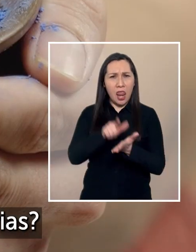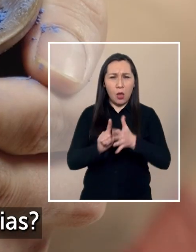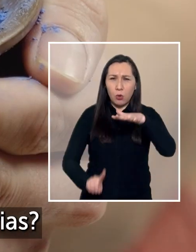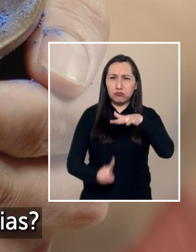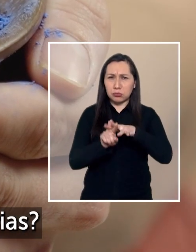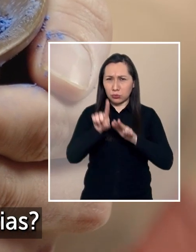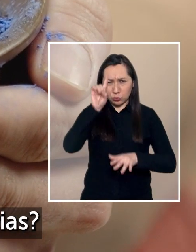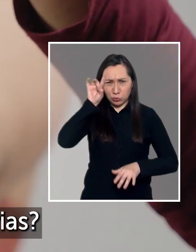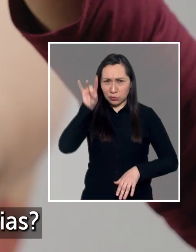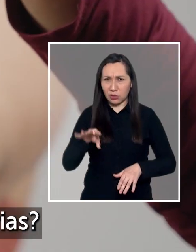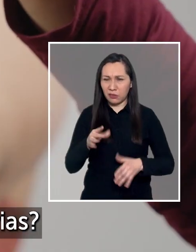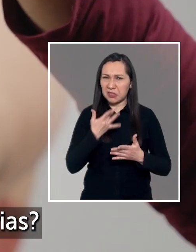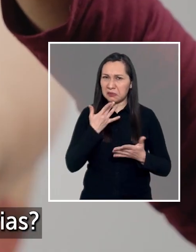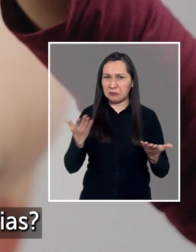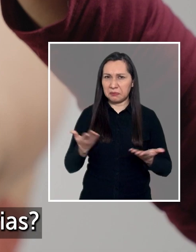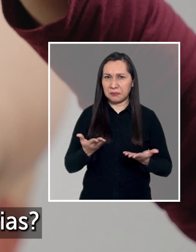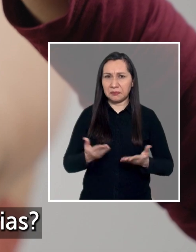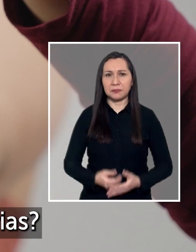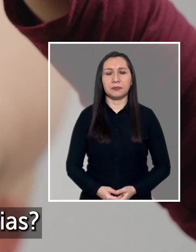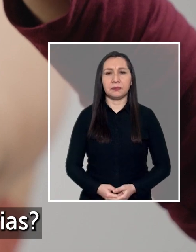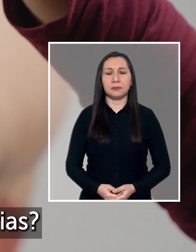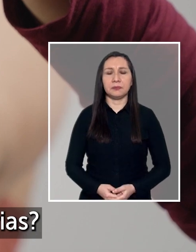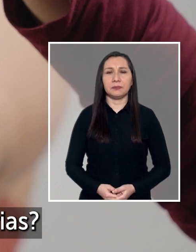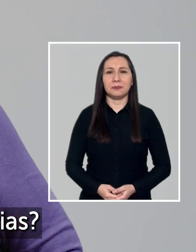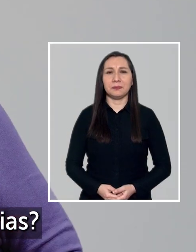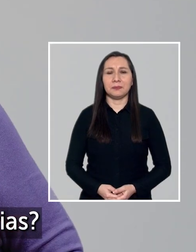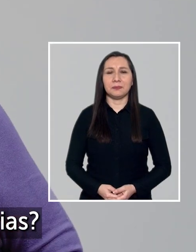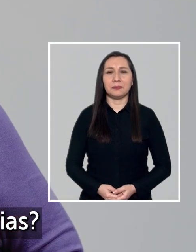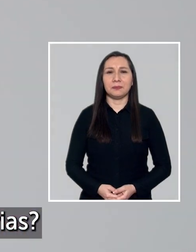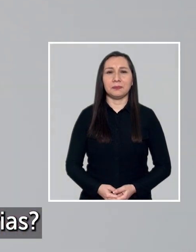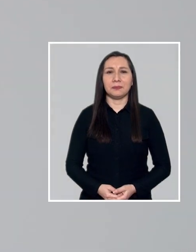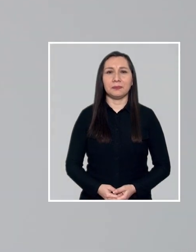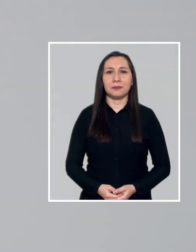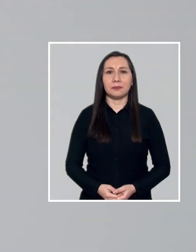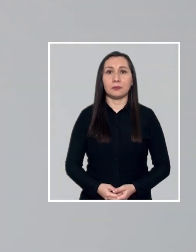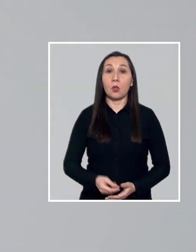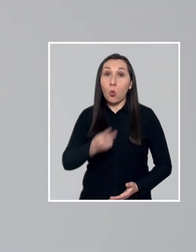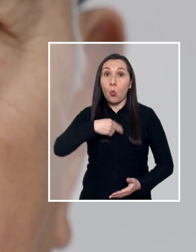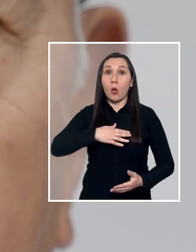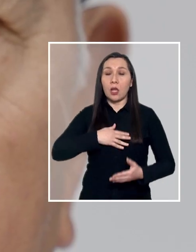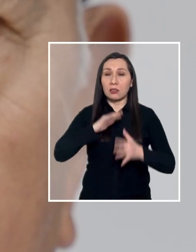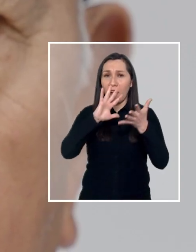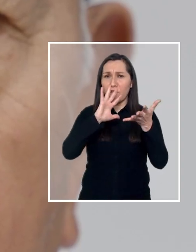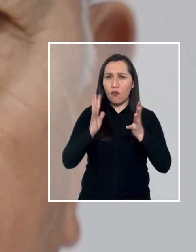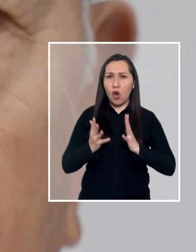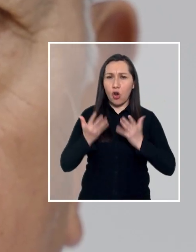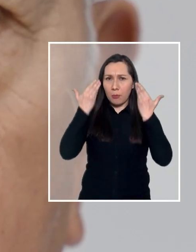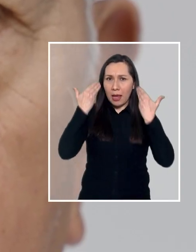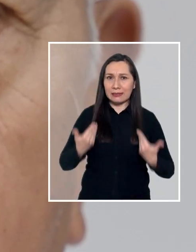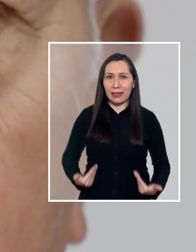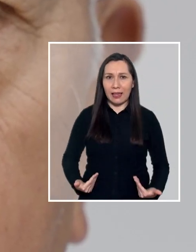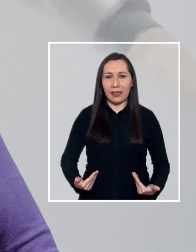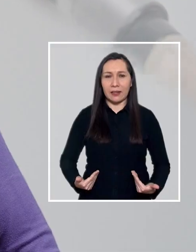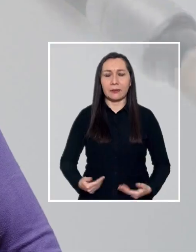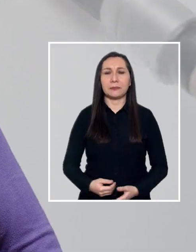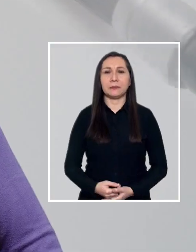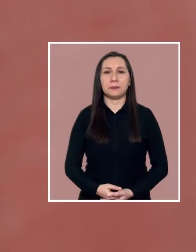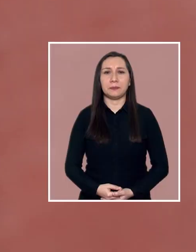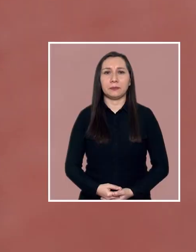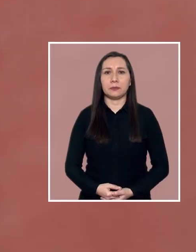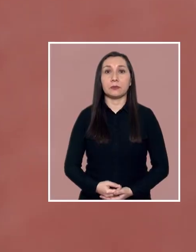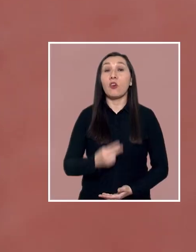Imataq ñawpaq simikuna qampaq yachankichu? Chayqa